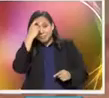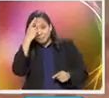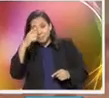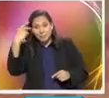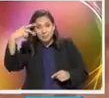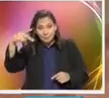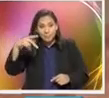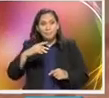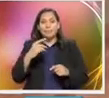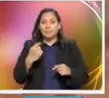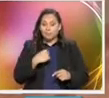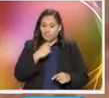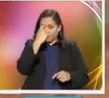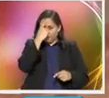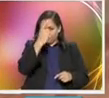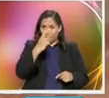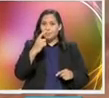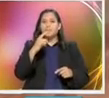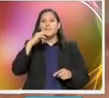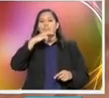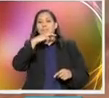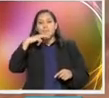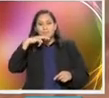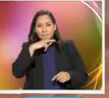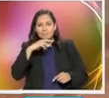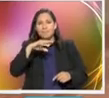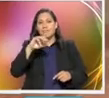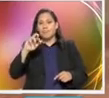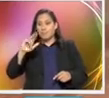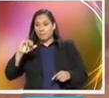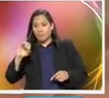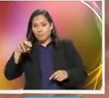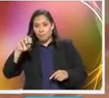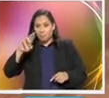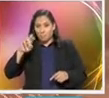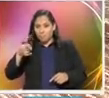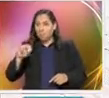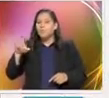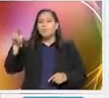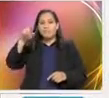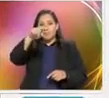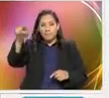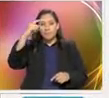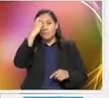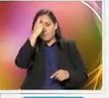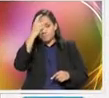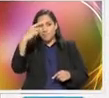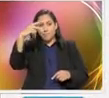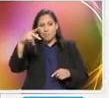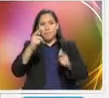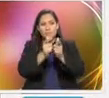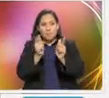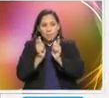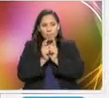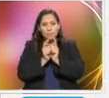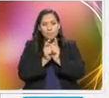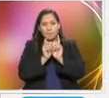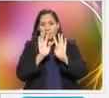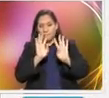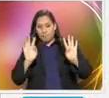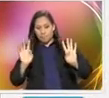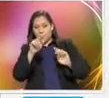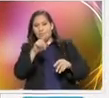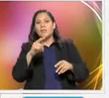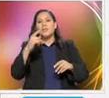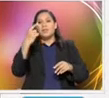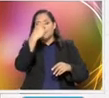decir, así como yo me inventaría un Cantinflas y Mario Moreno, pues ellos inventan a la Sgt. Pepper Lonely Hearts Club Band, que su imagen es